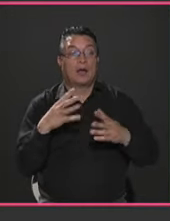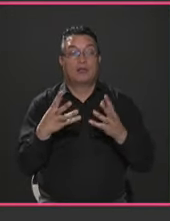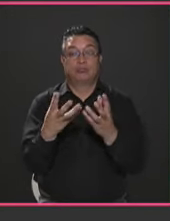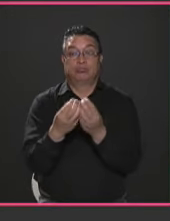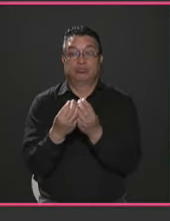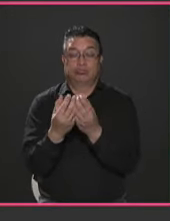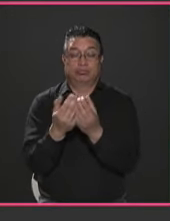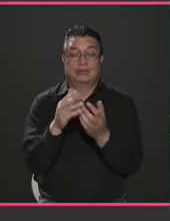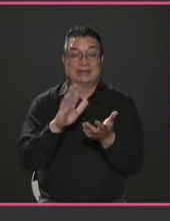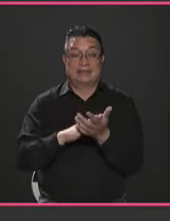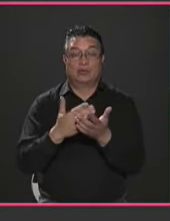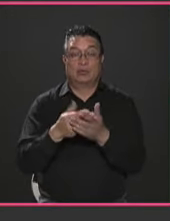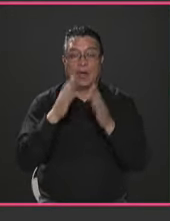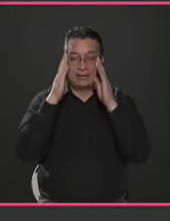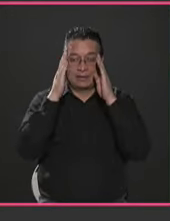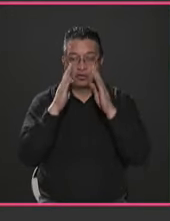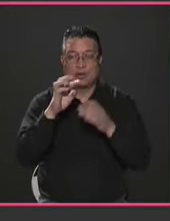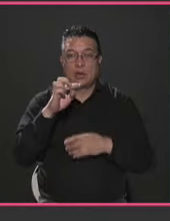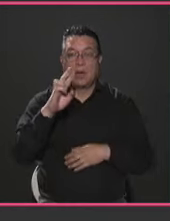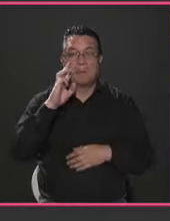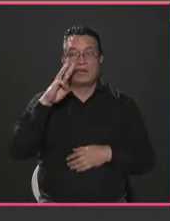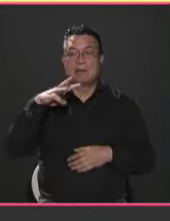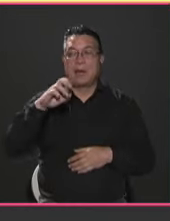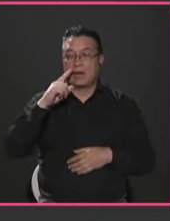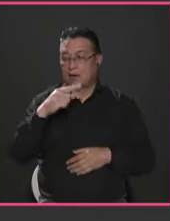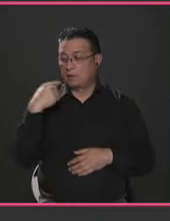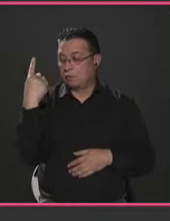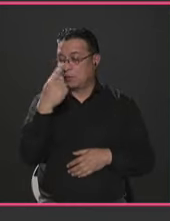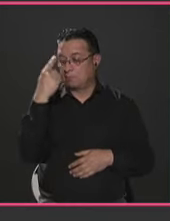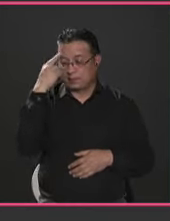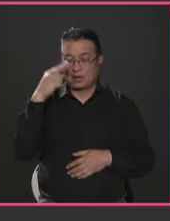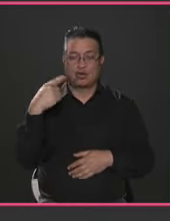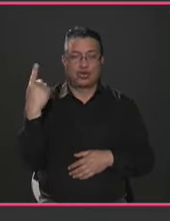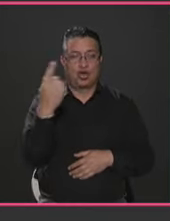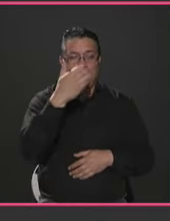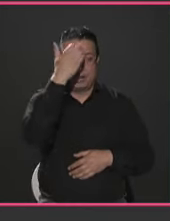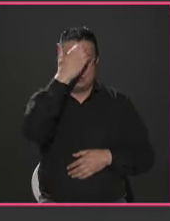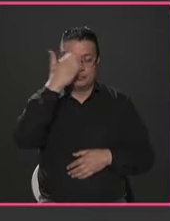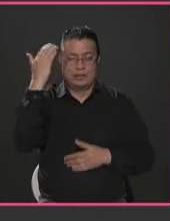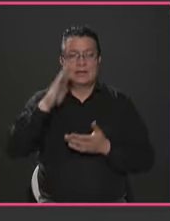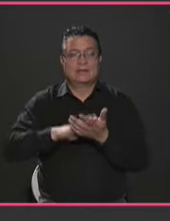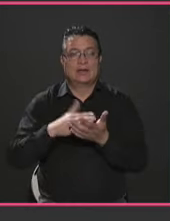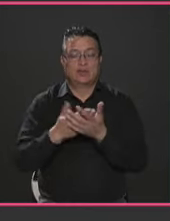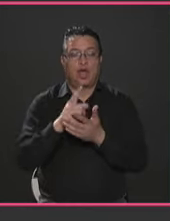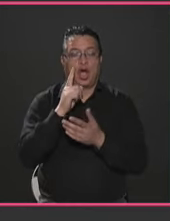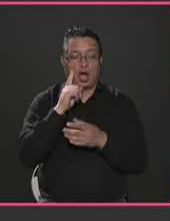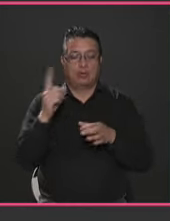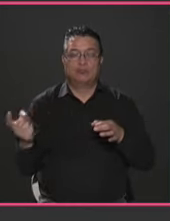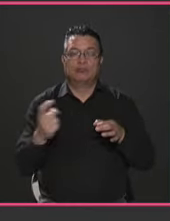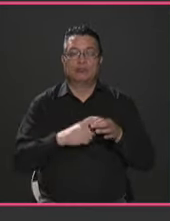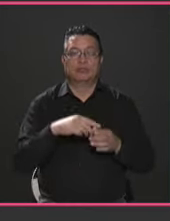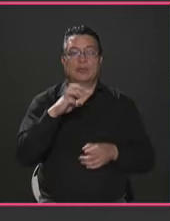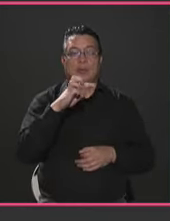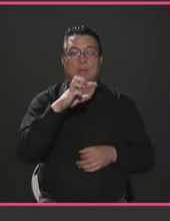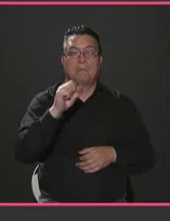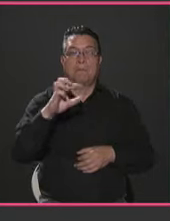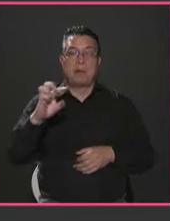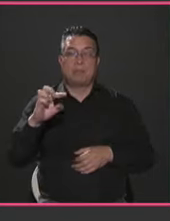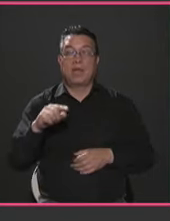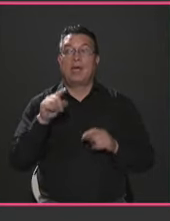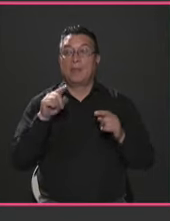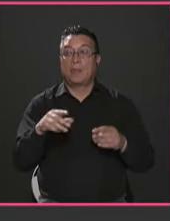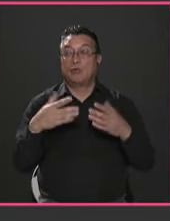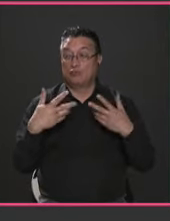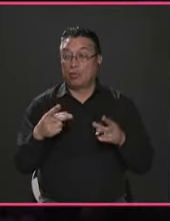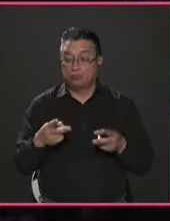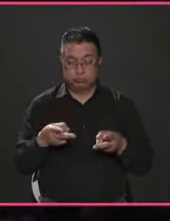salud pensemos en la atención primaria pensemos en todos los profesionales de la salud que hoy día están tomando pap esto desde ya libera